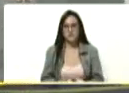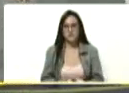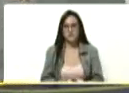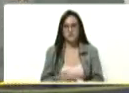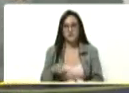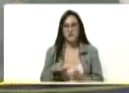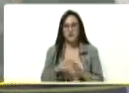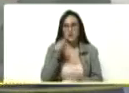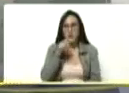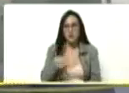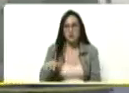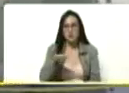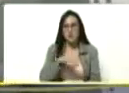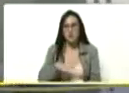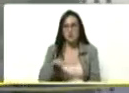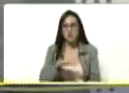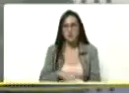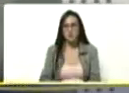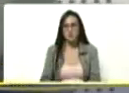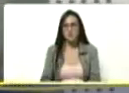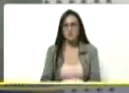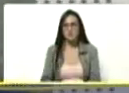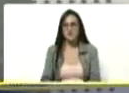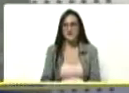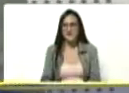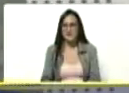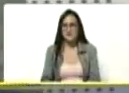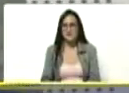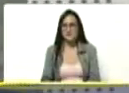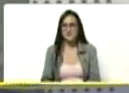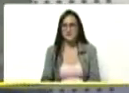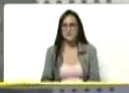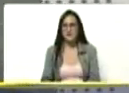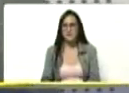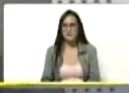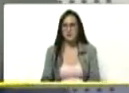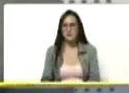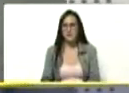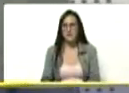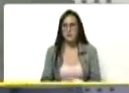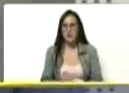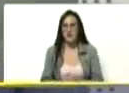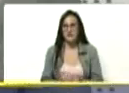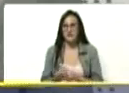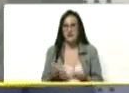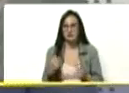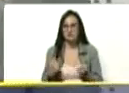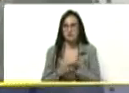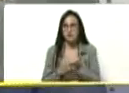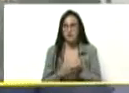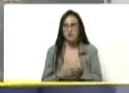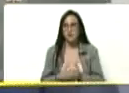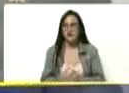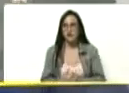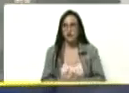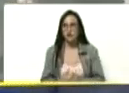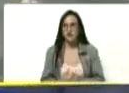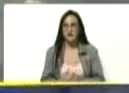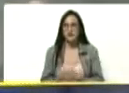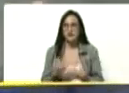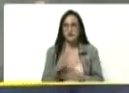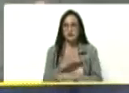nuestros pueblos, can embrace the vision of a united Latin America and the Caribbean, sumarse a la visión de una América Latina y un